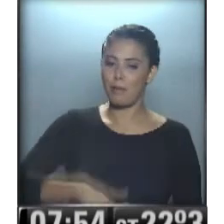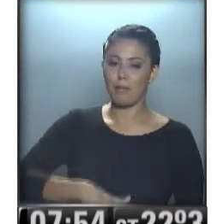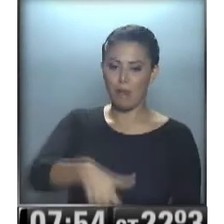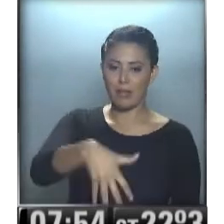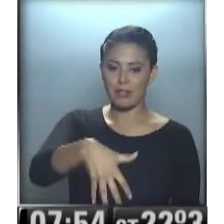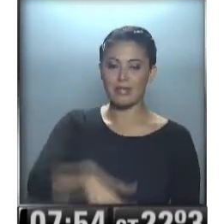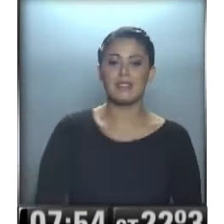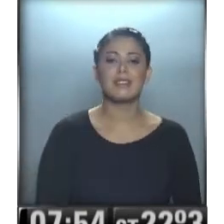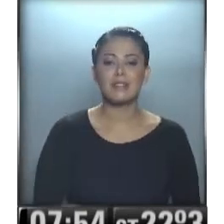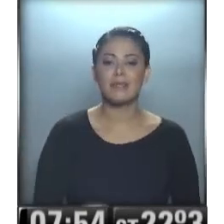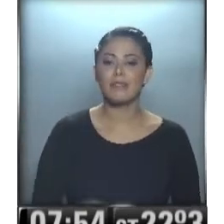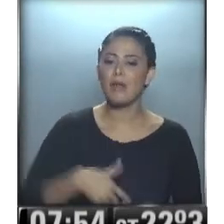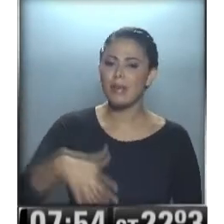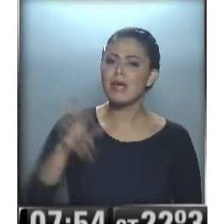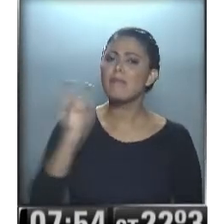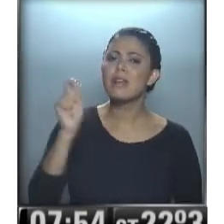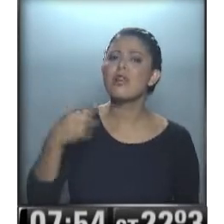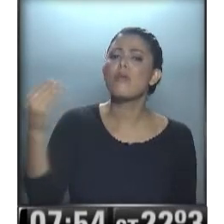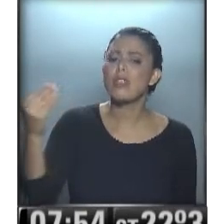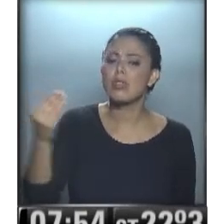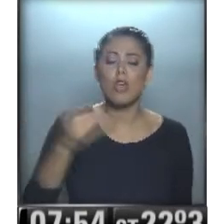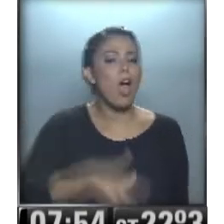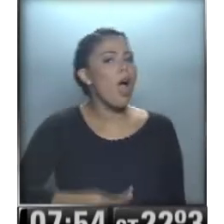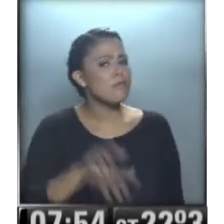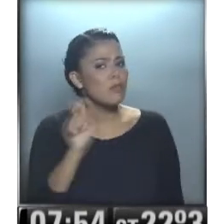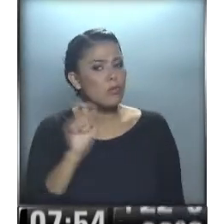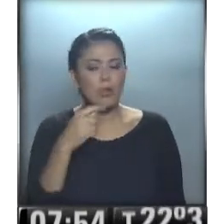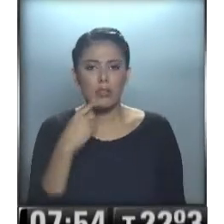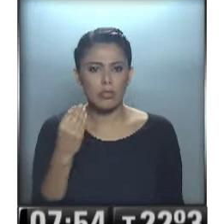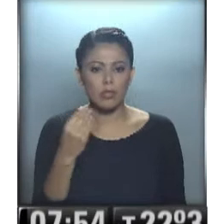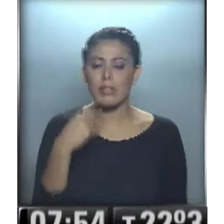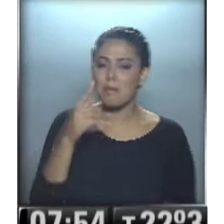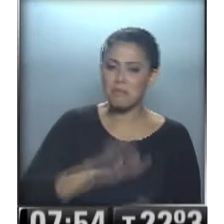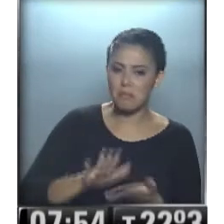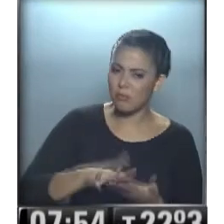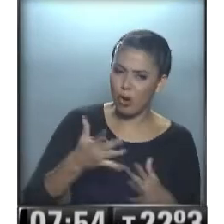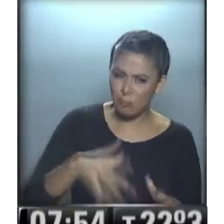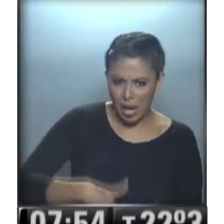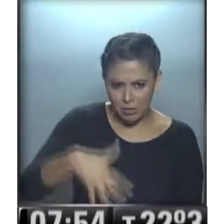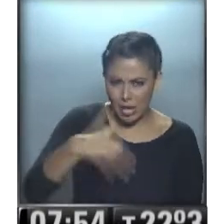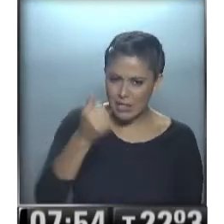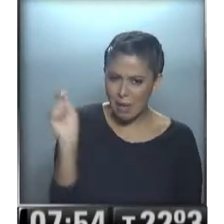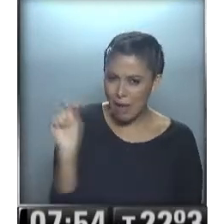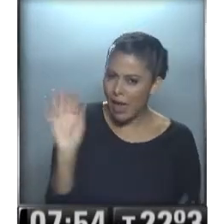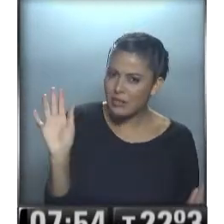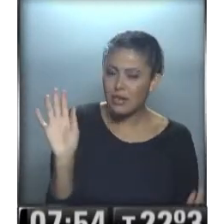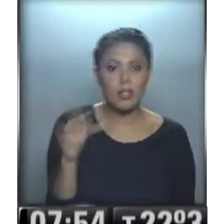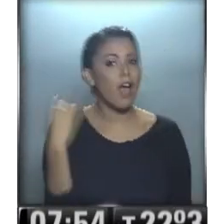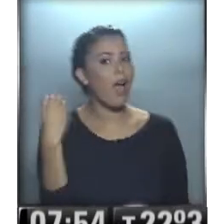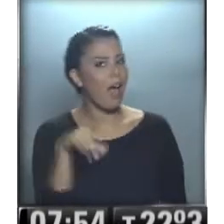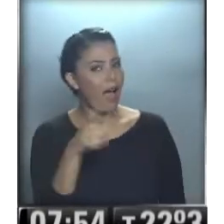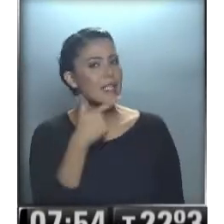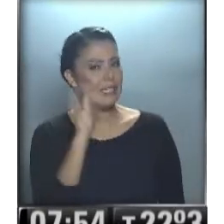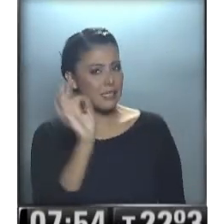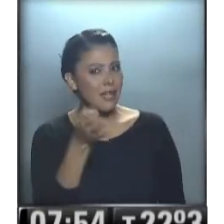Ábalos trae panza. ¿Panza de cuántos meses? ¿Cuántos meses? Por lo menos uno, como mínimo, debe tener ahí unos 6 meses. Mirá cómo Silvia